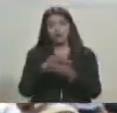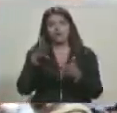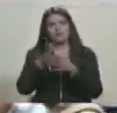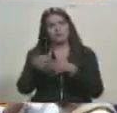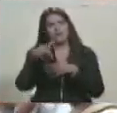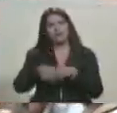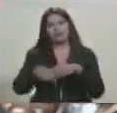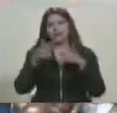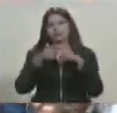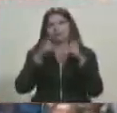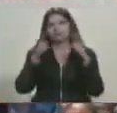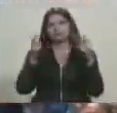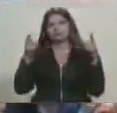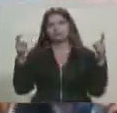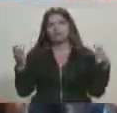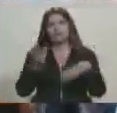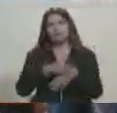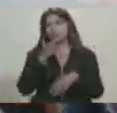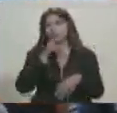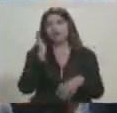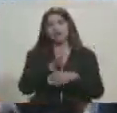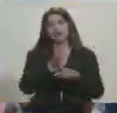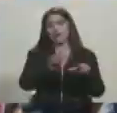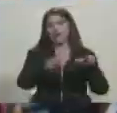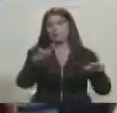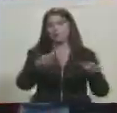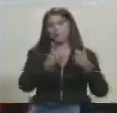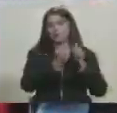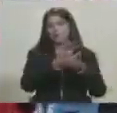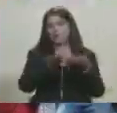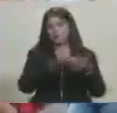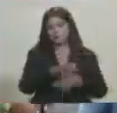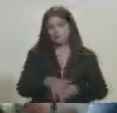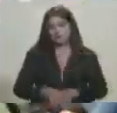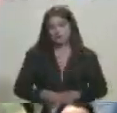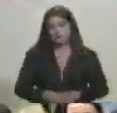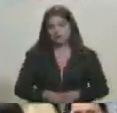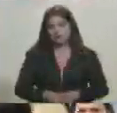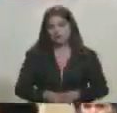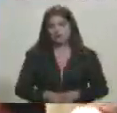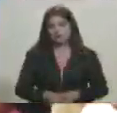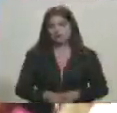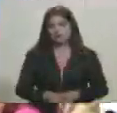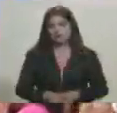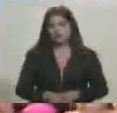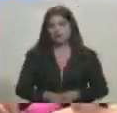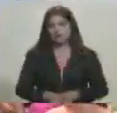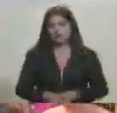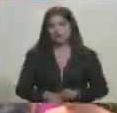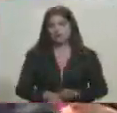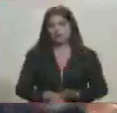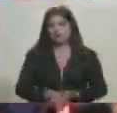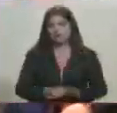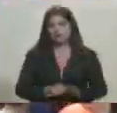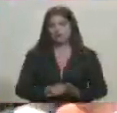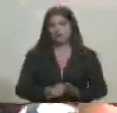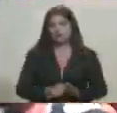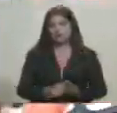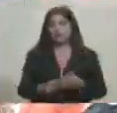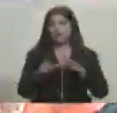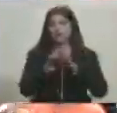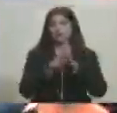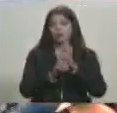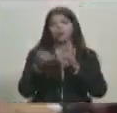todos se multiplicaran porque no había castigo para quienes ejecutaban hechos violentos. La primera sesión de la Asamblea Nacional Constituyente contó con tres